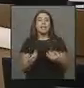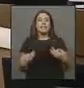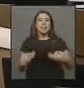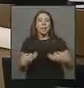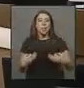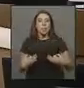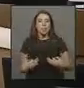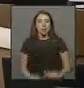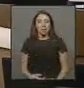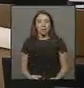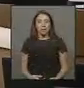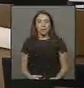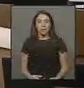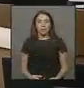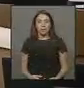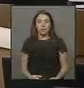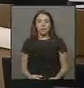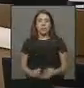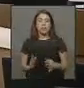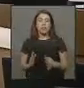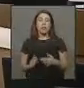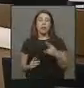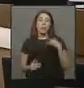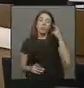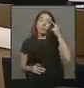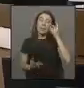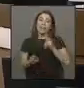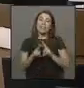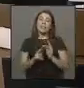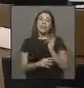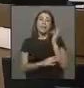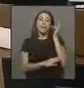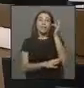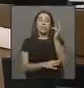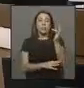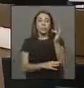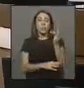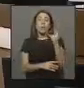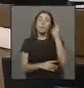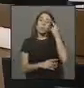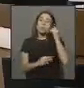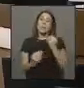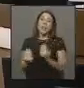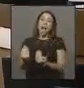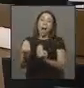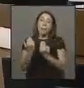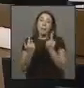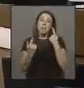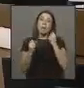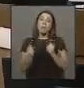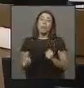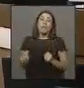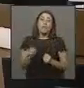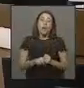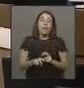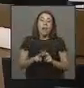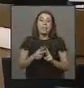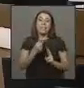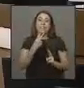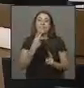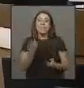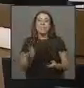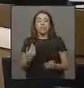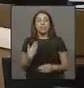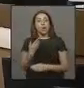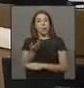certezas, necesitan tener una esperanza y un horizonte y saber que se les apoyará para poder rearmar su vida. Por ello